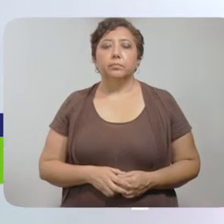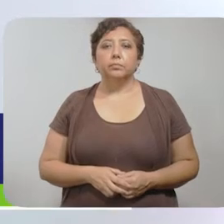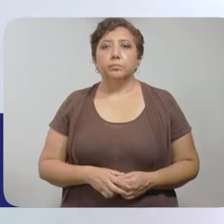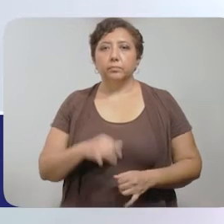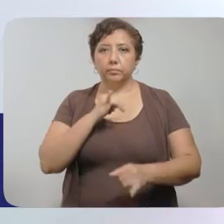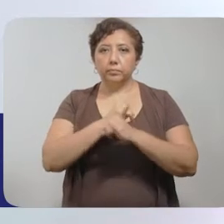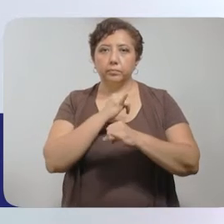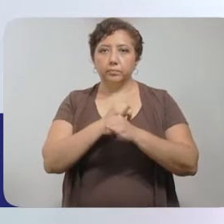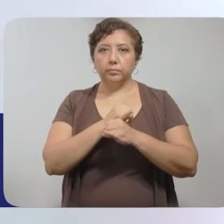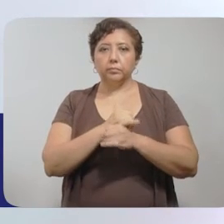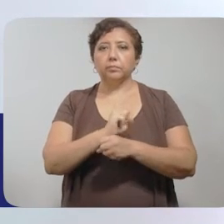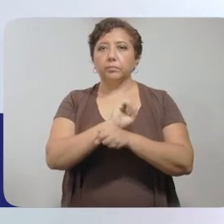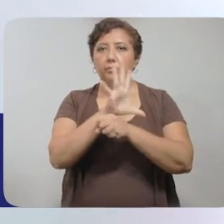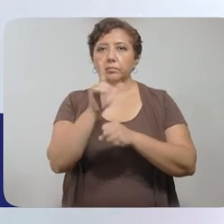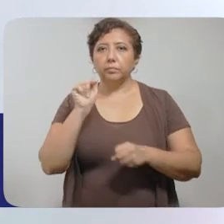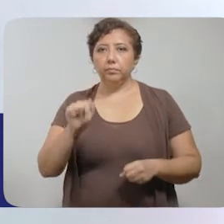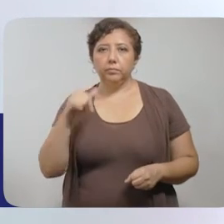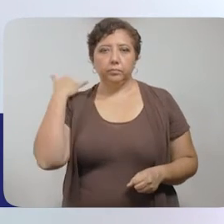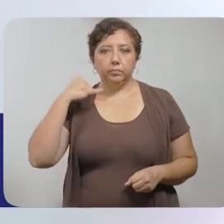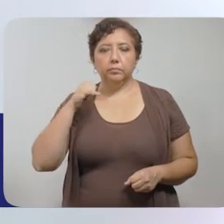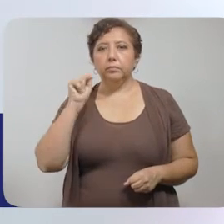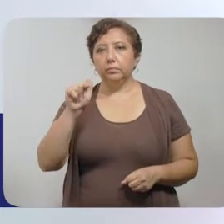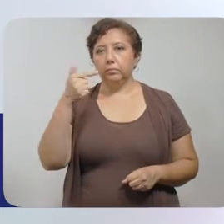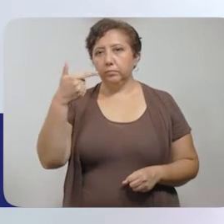La página de internet